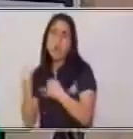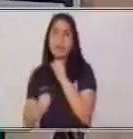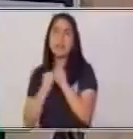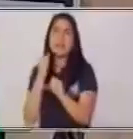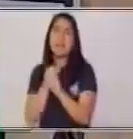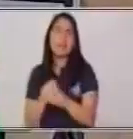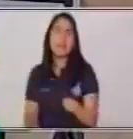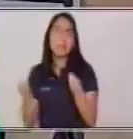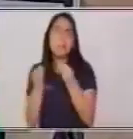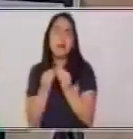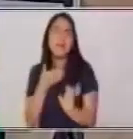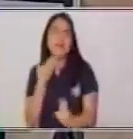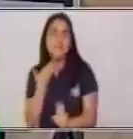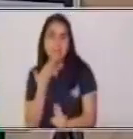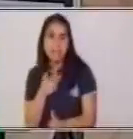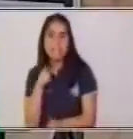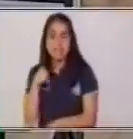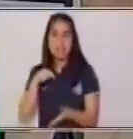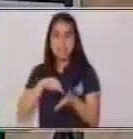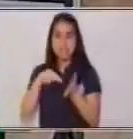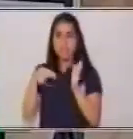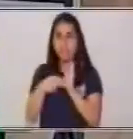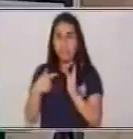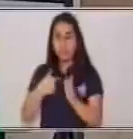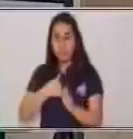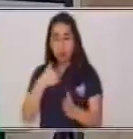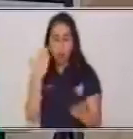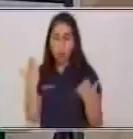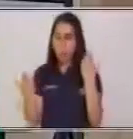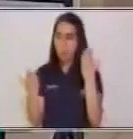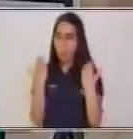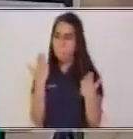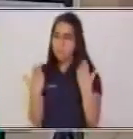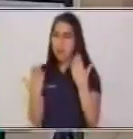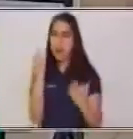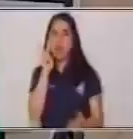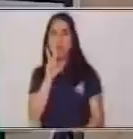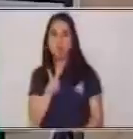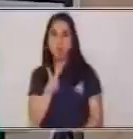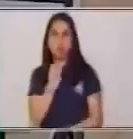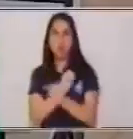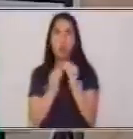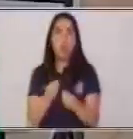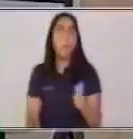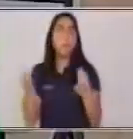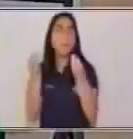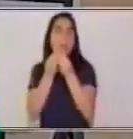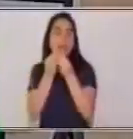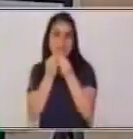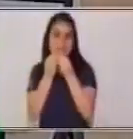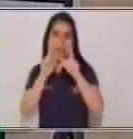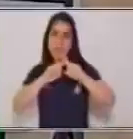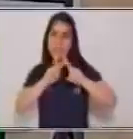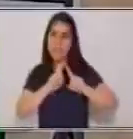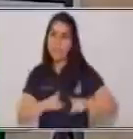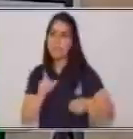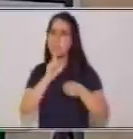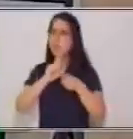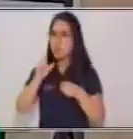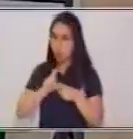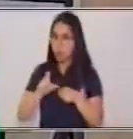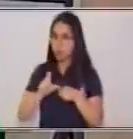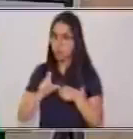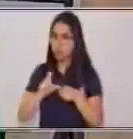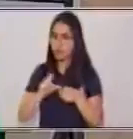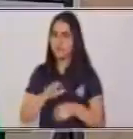el párrafo de desarrollo, es donde va a estar la ejemplificación, va a estar la explicación y cada uno